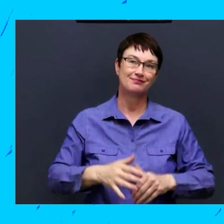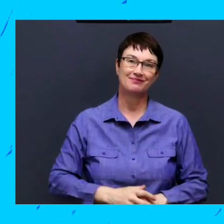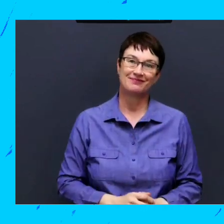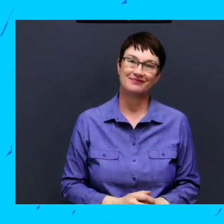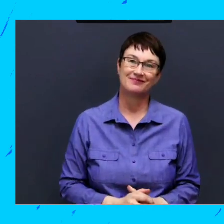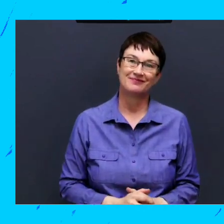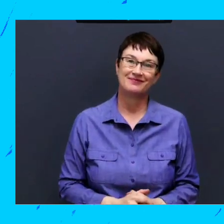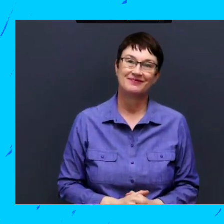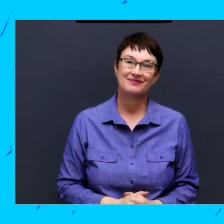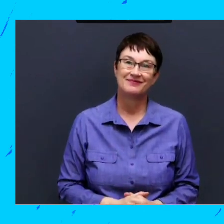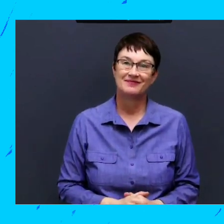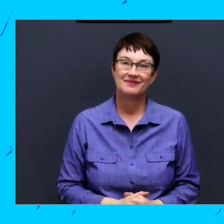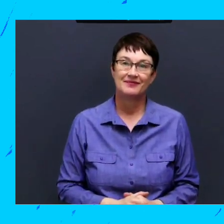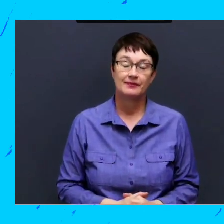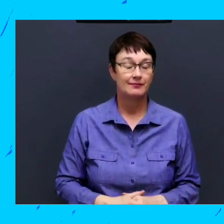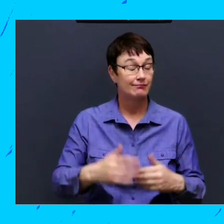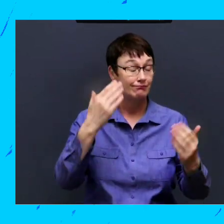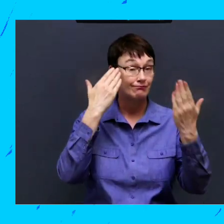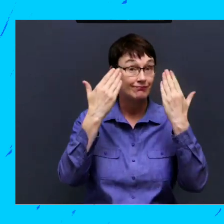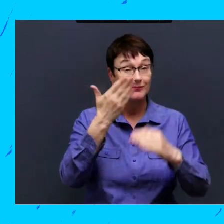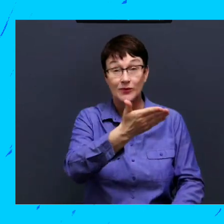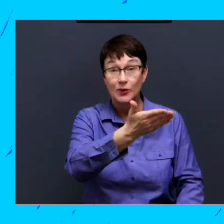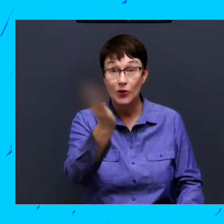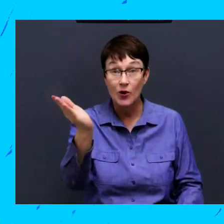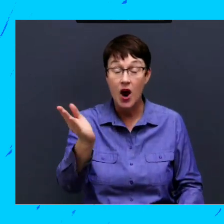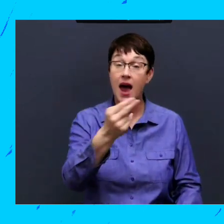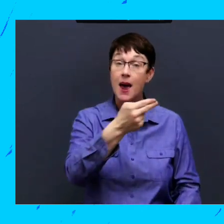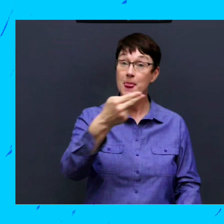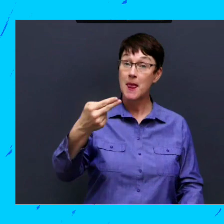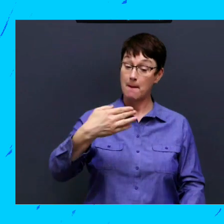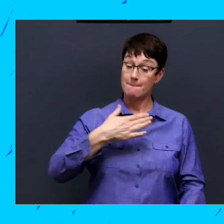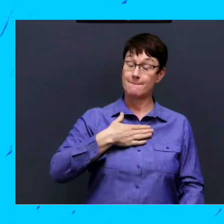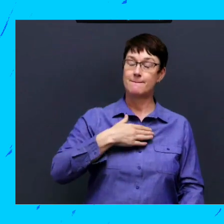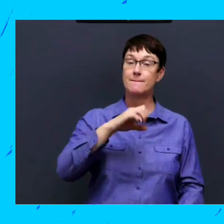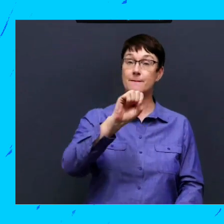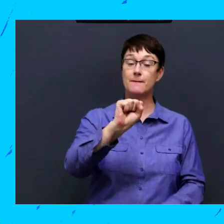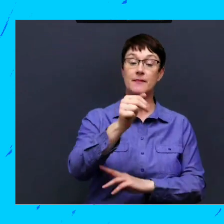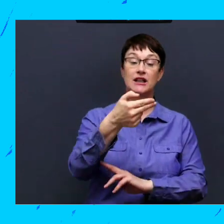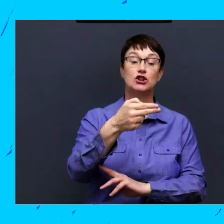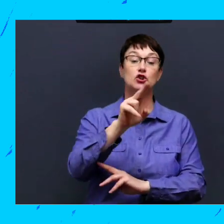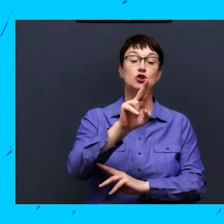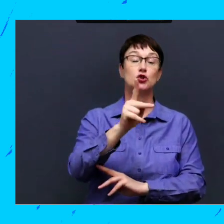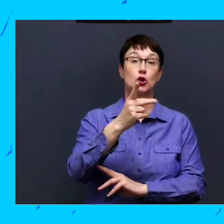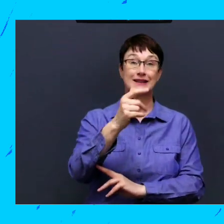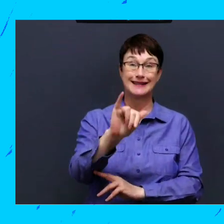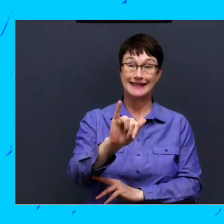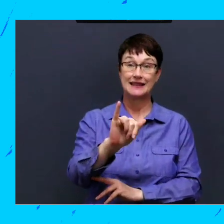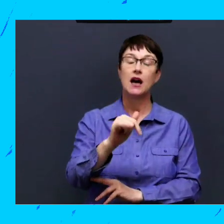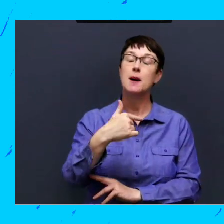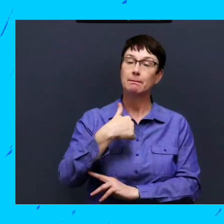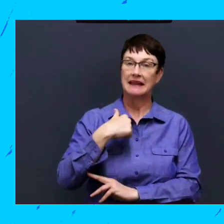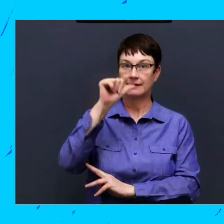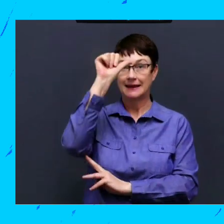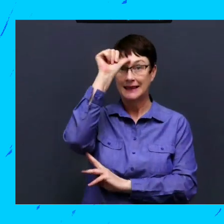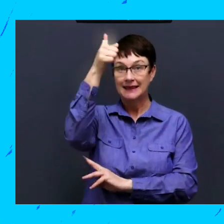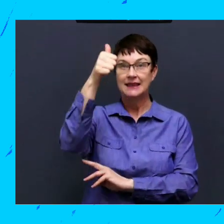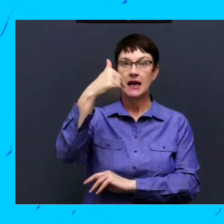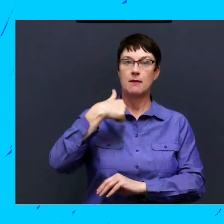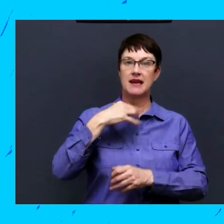Hola a todos. Yo represento YP Foundation de India